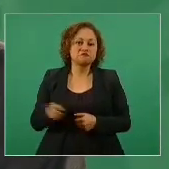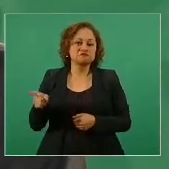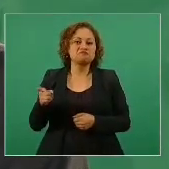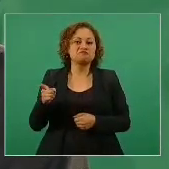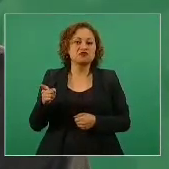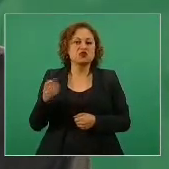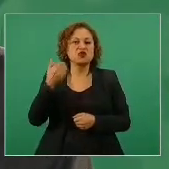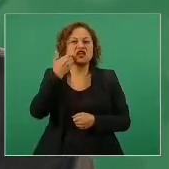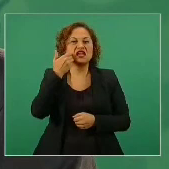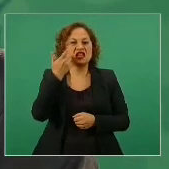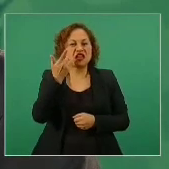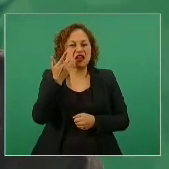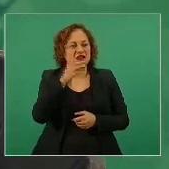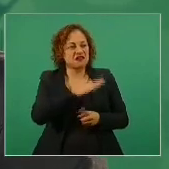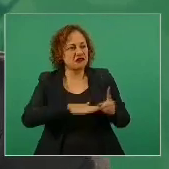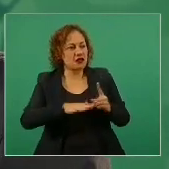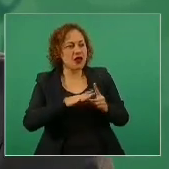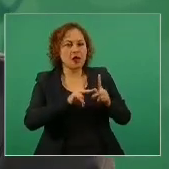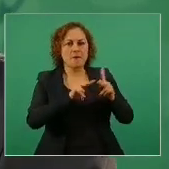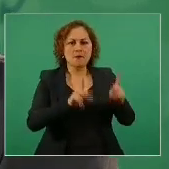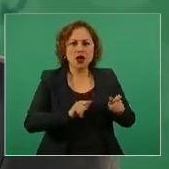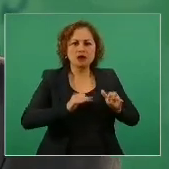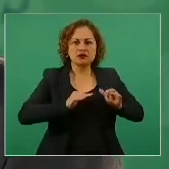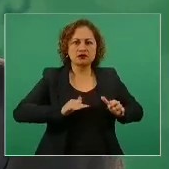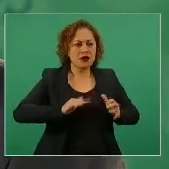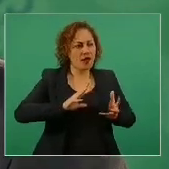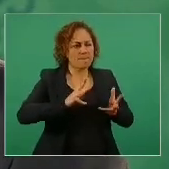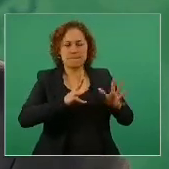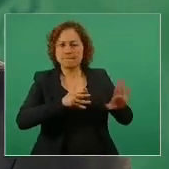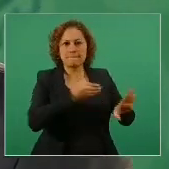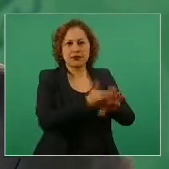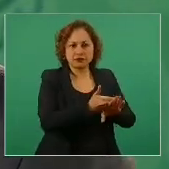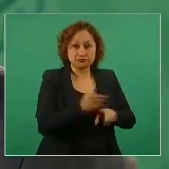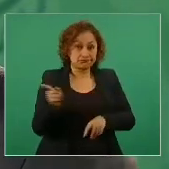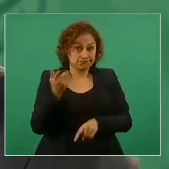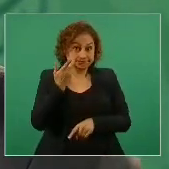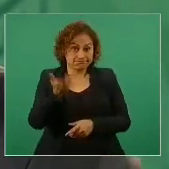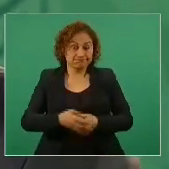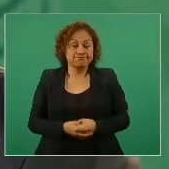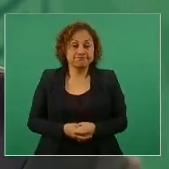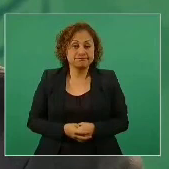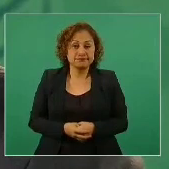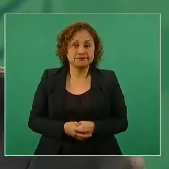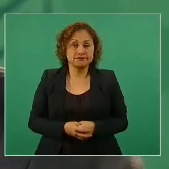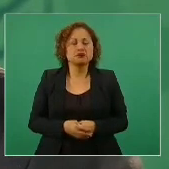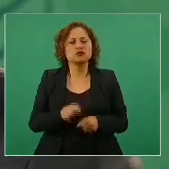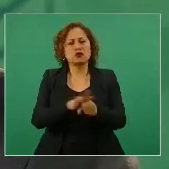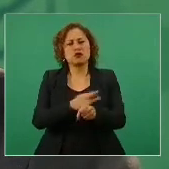La paz, la tranquilidad. Está tomando lugares que no, como a la violencia, porque nada más se ríen de uno.